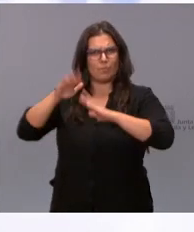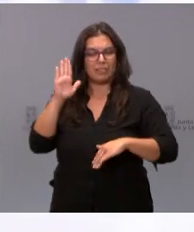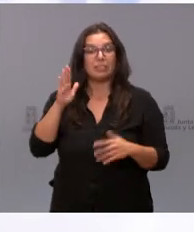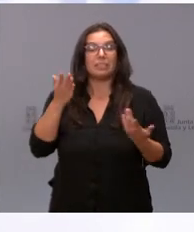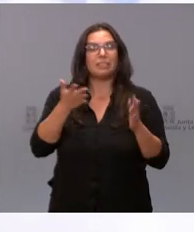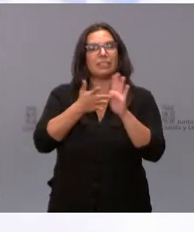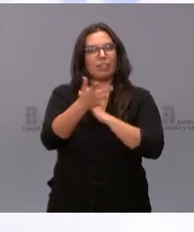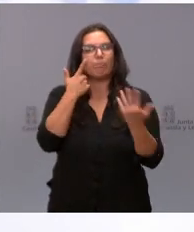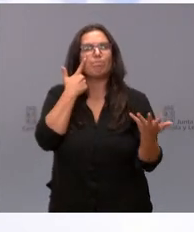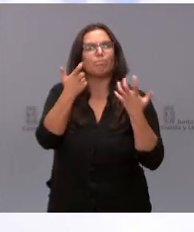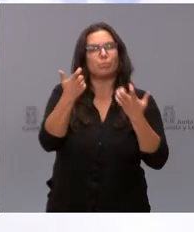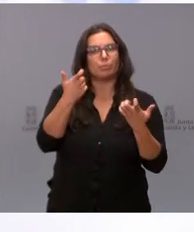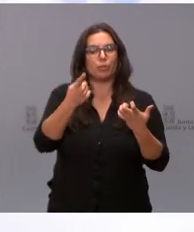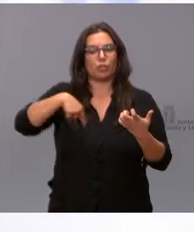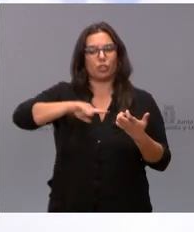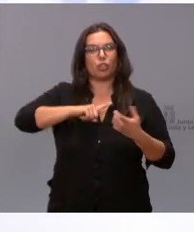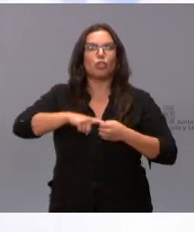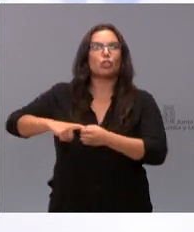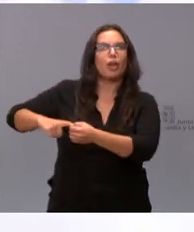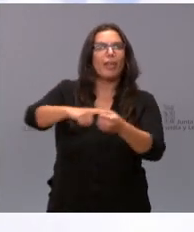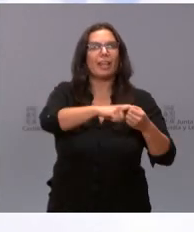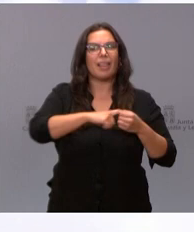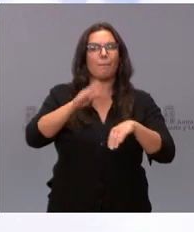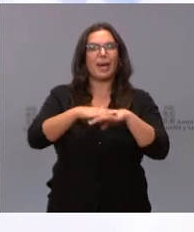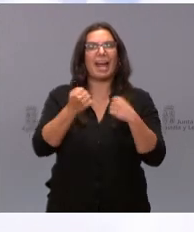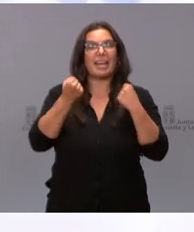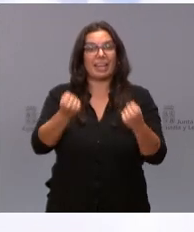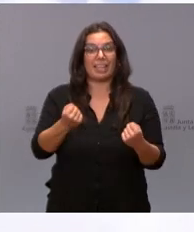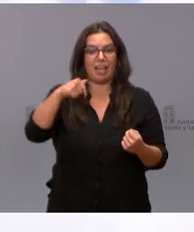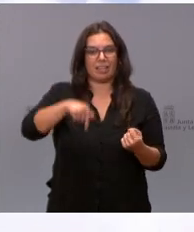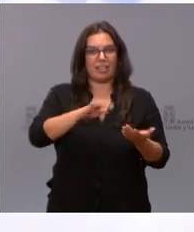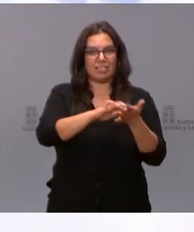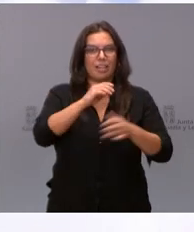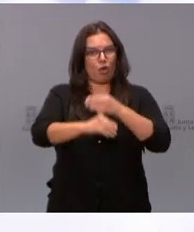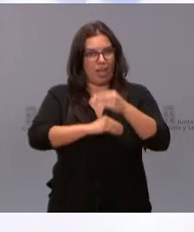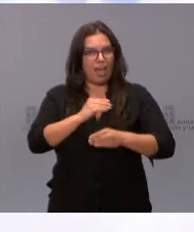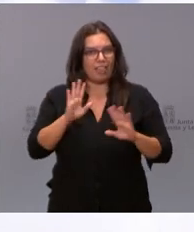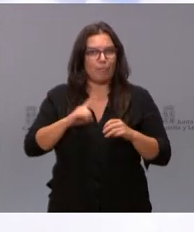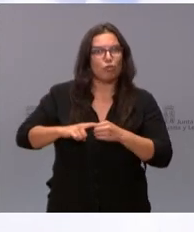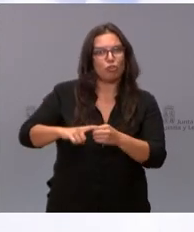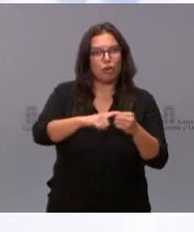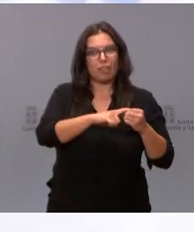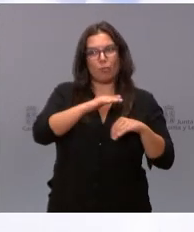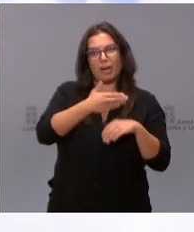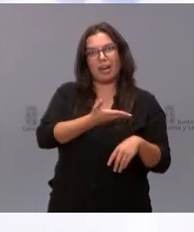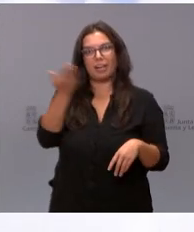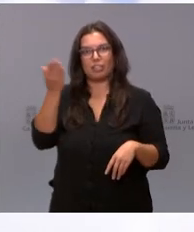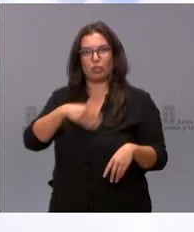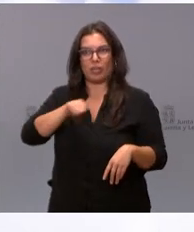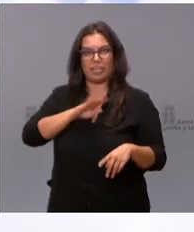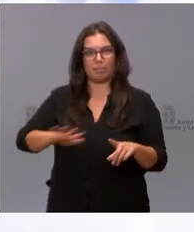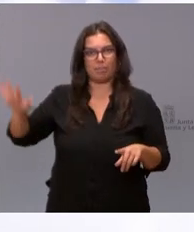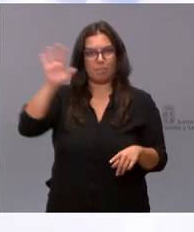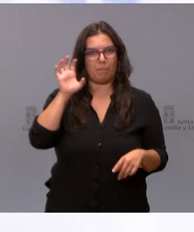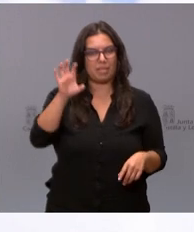esa solidaridad energética que desde castilla y león' practicamos con toda una nación